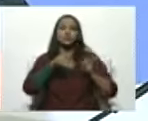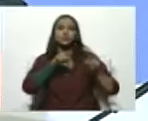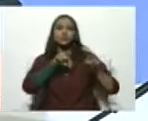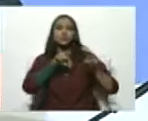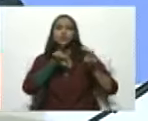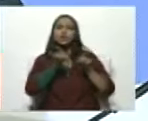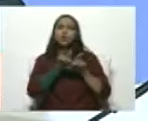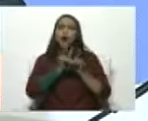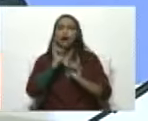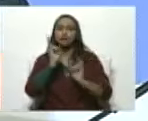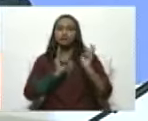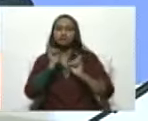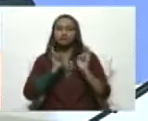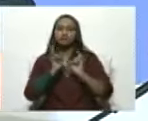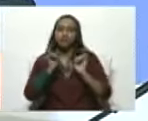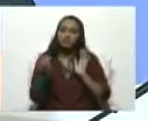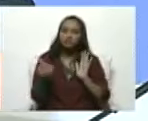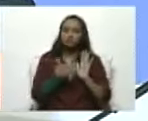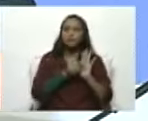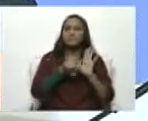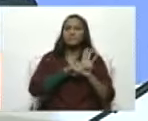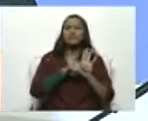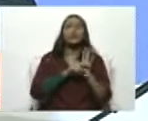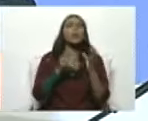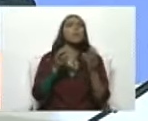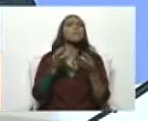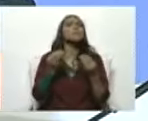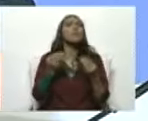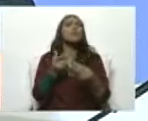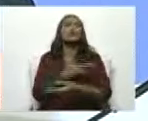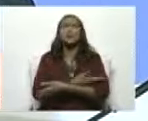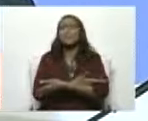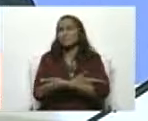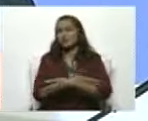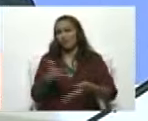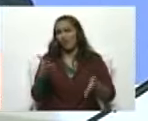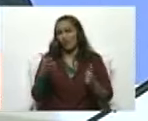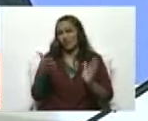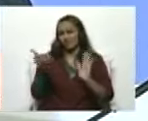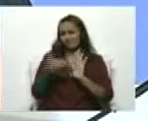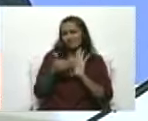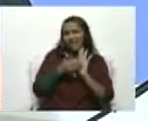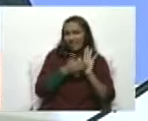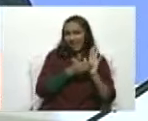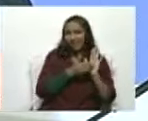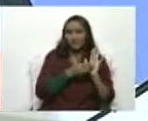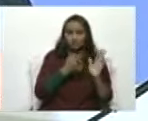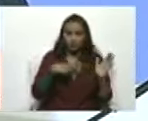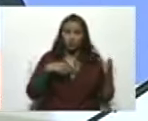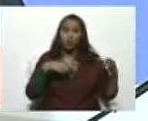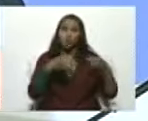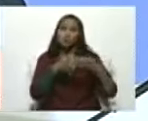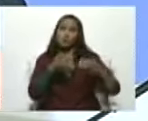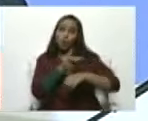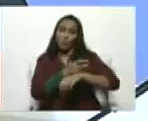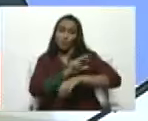No hay ni una sola. Mire, son millones de ataques. Nosotros hasta ahora